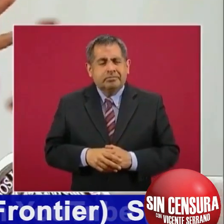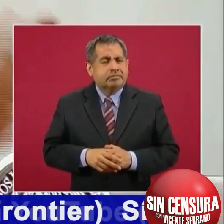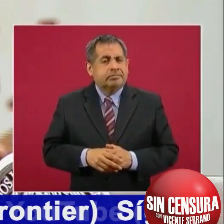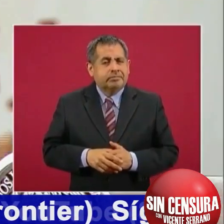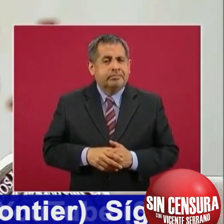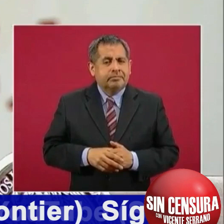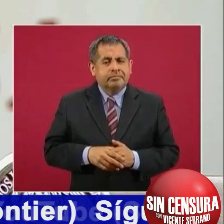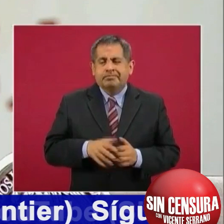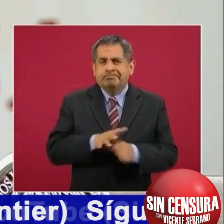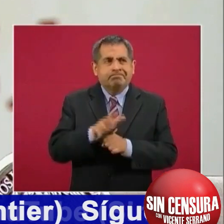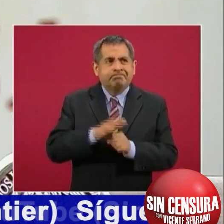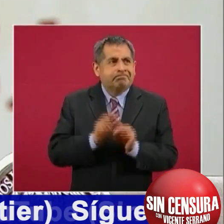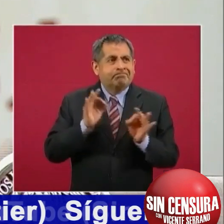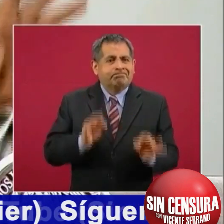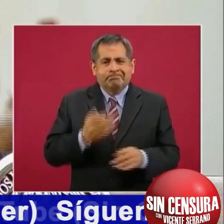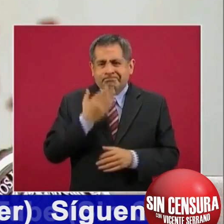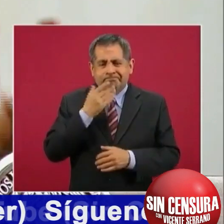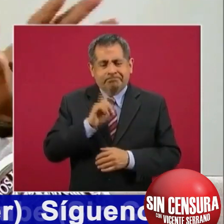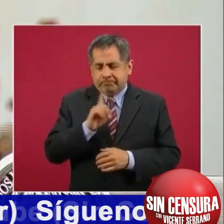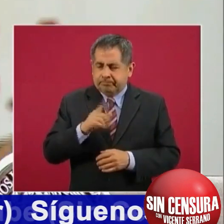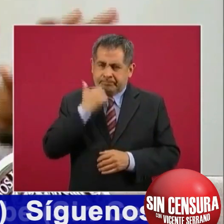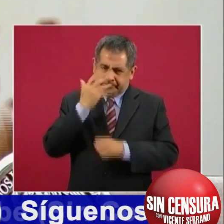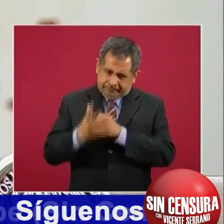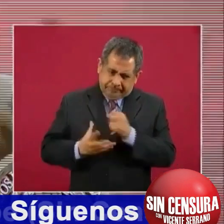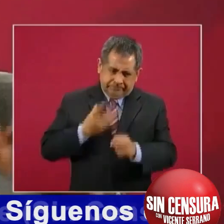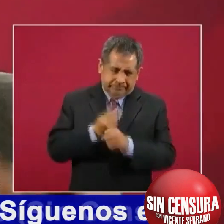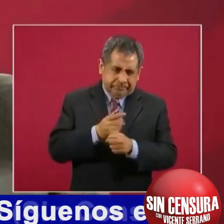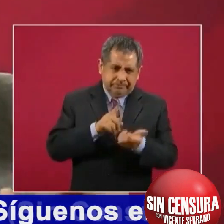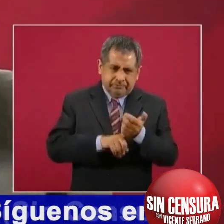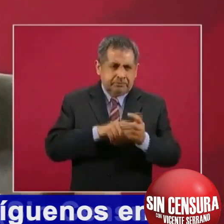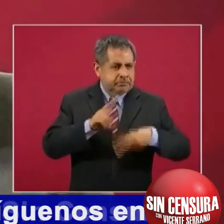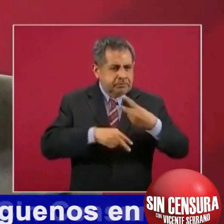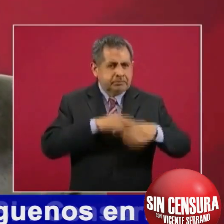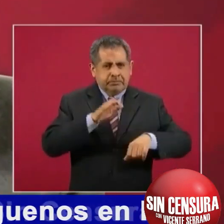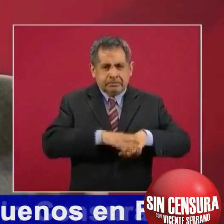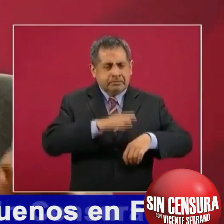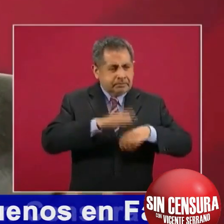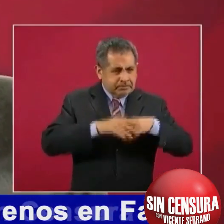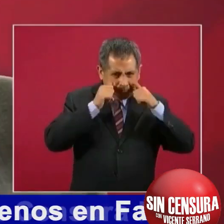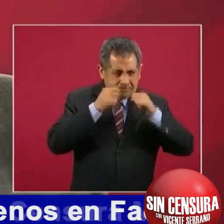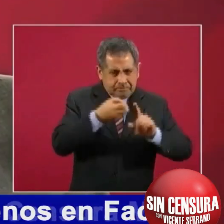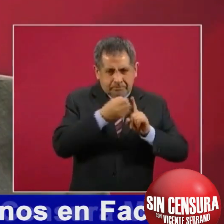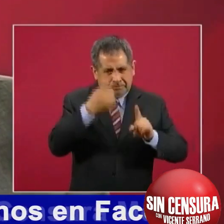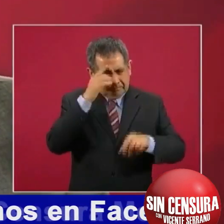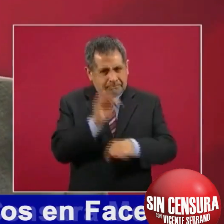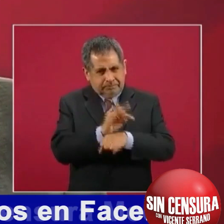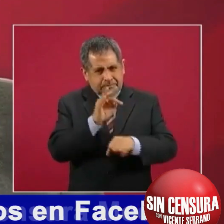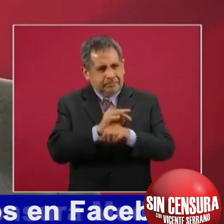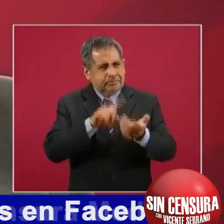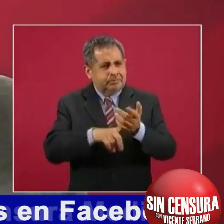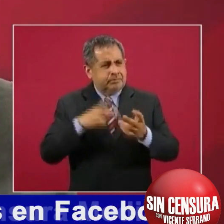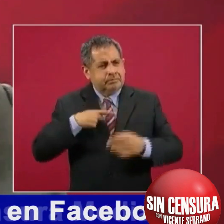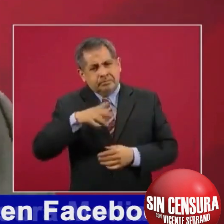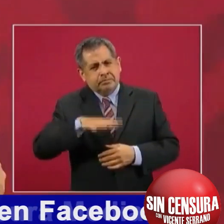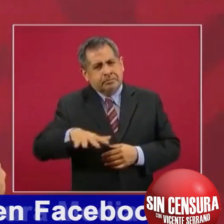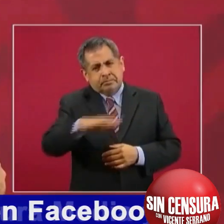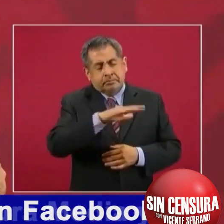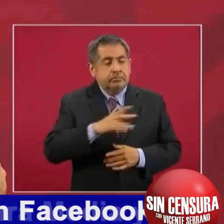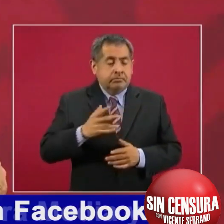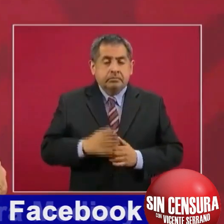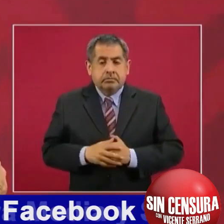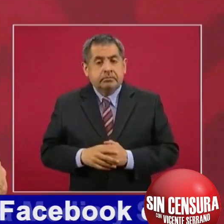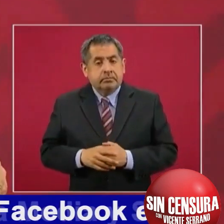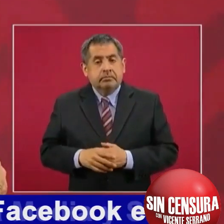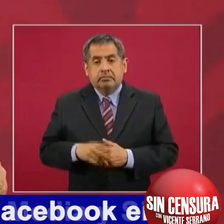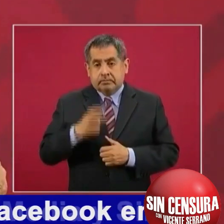no es suficiente, y lo que queremos es que haya más abogados para defender al pueblo. Es parte de lo